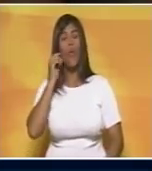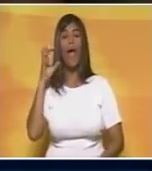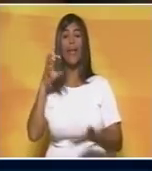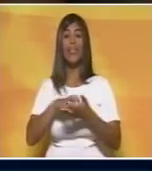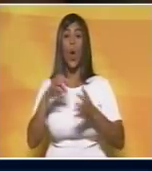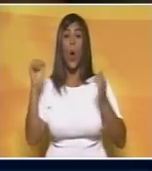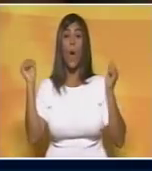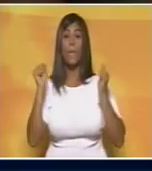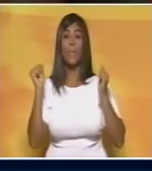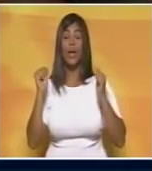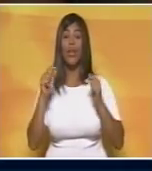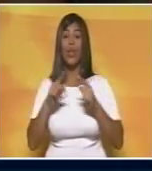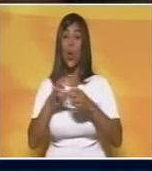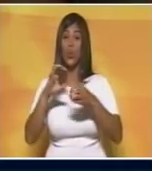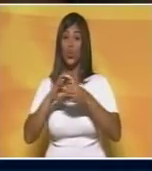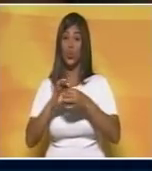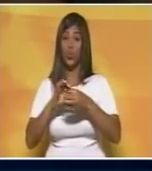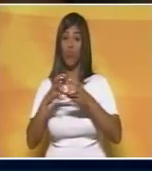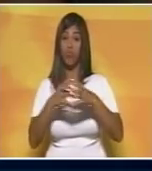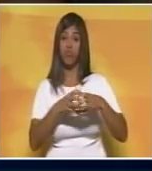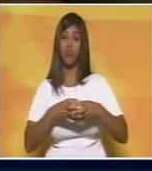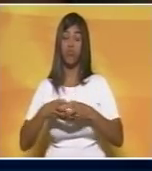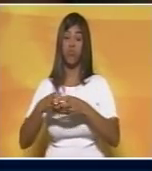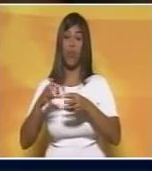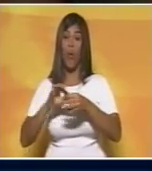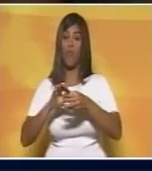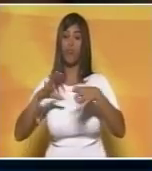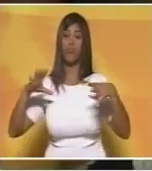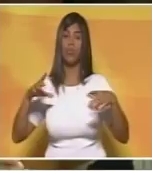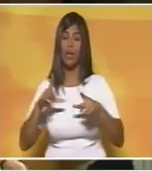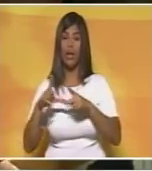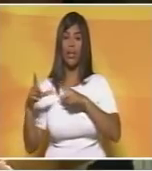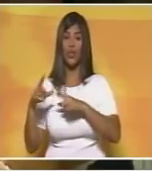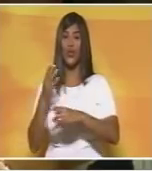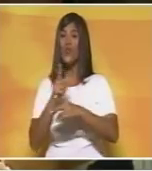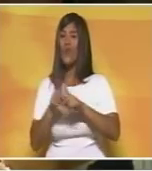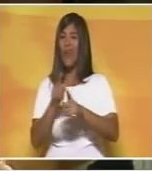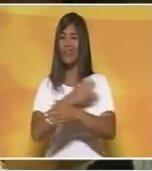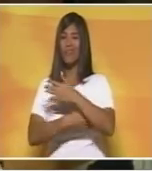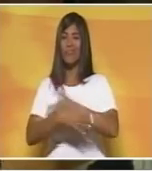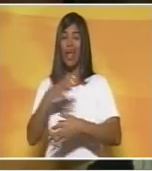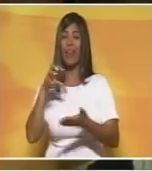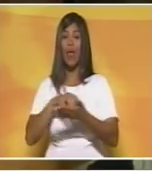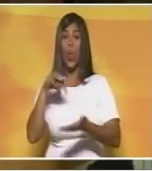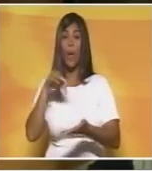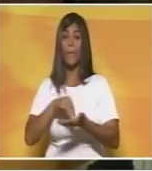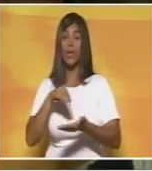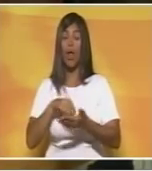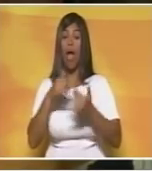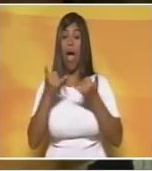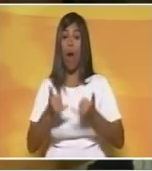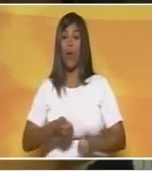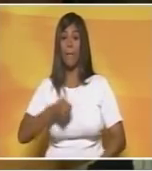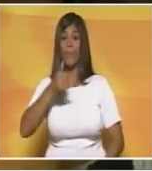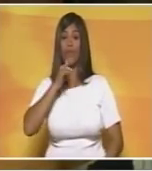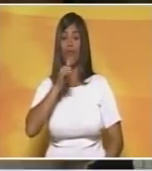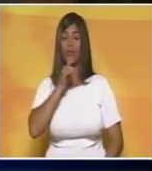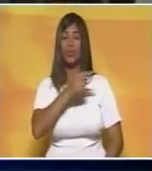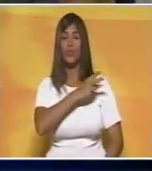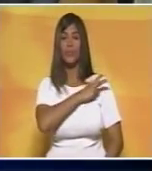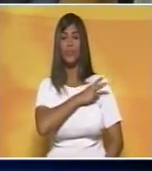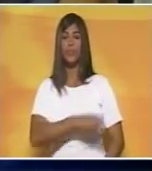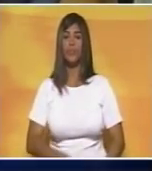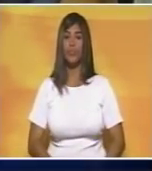estado Mérida y el desmantelamiento de la banda apodada Los Mutiladores en el estado Miranda. Ahora continúen con más de la